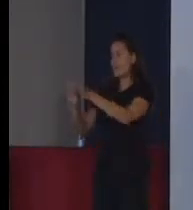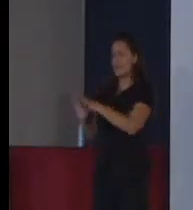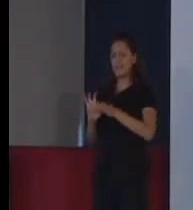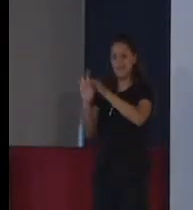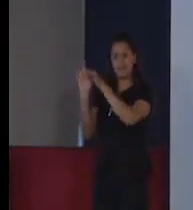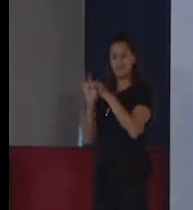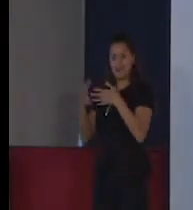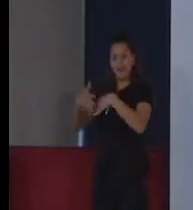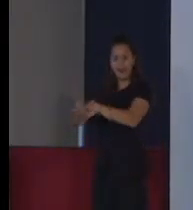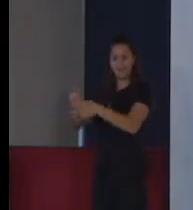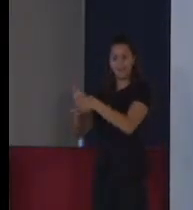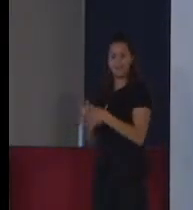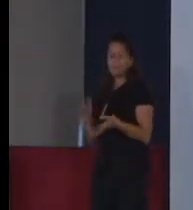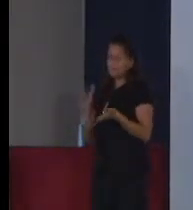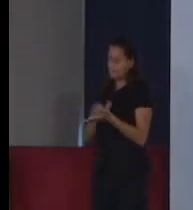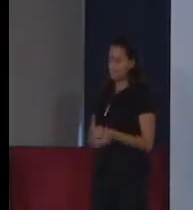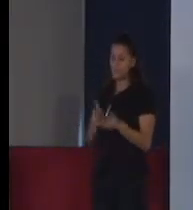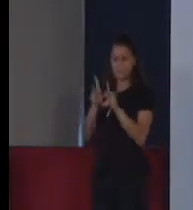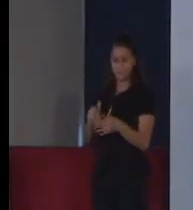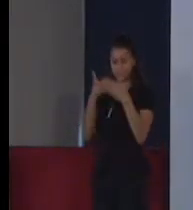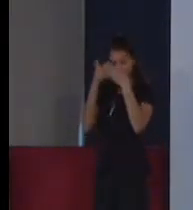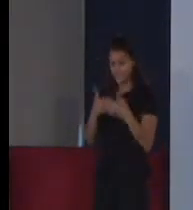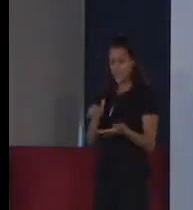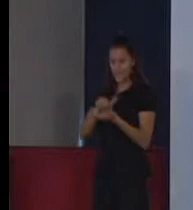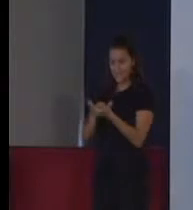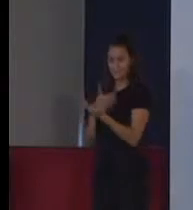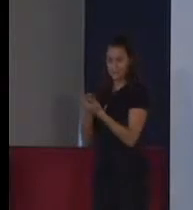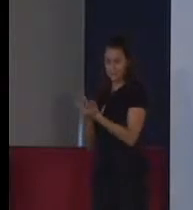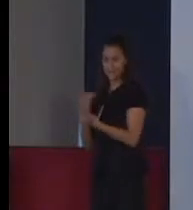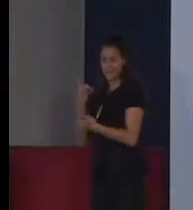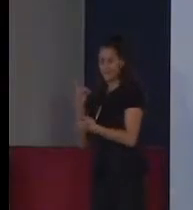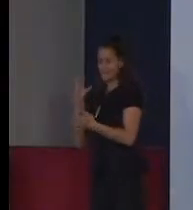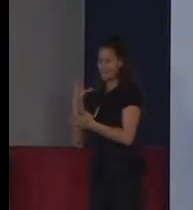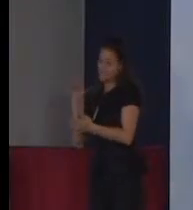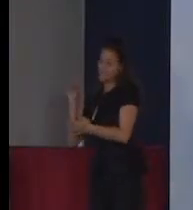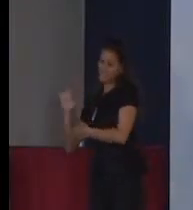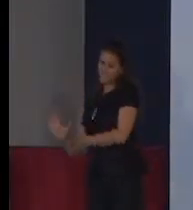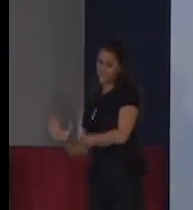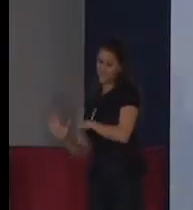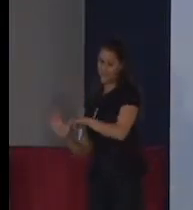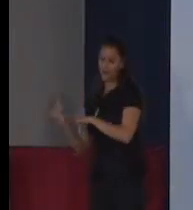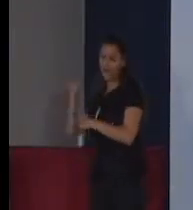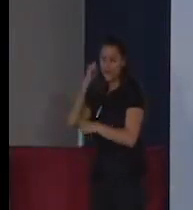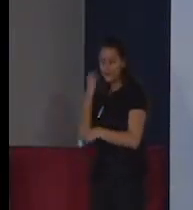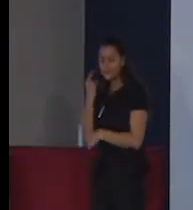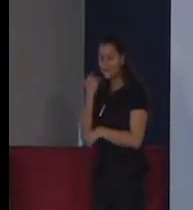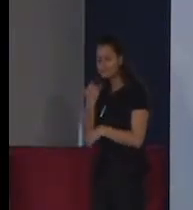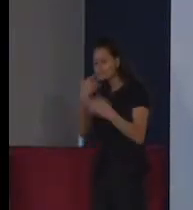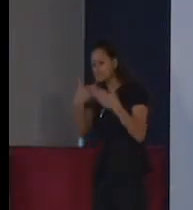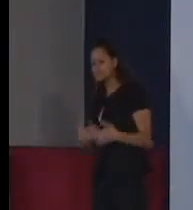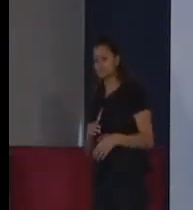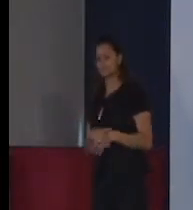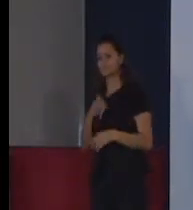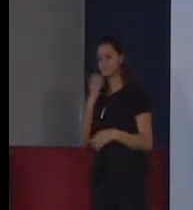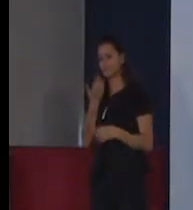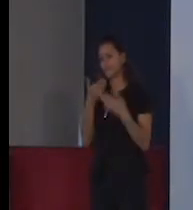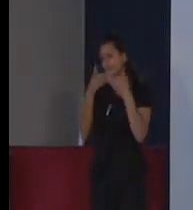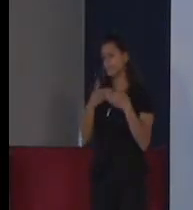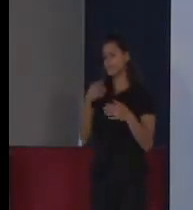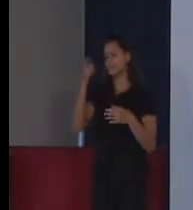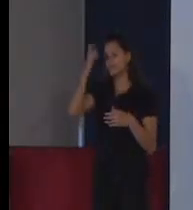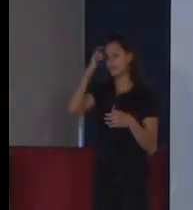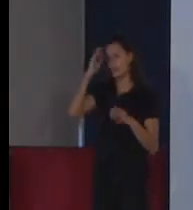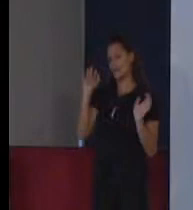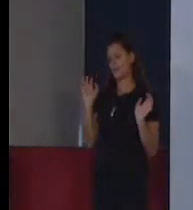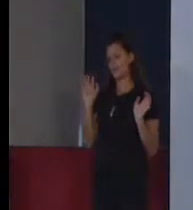de la persona con discapacidad con la que se está planteando el DSM-5. Y es entender que hay una discapacidad, por lo menos el caso de la discapacidad